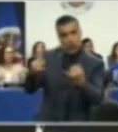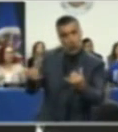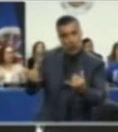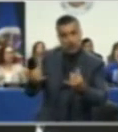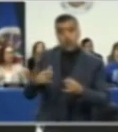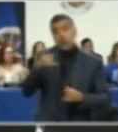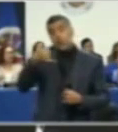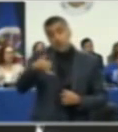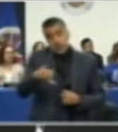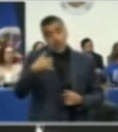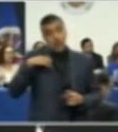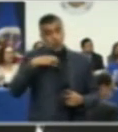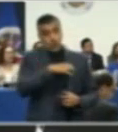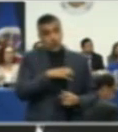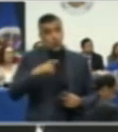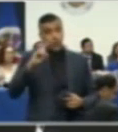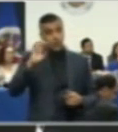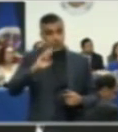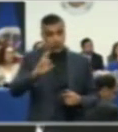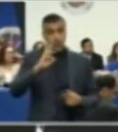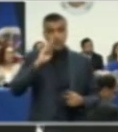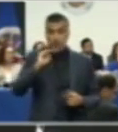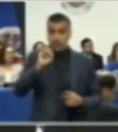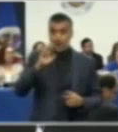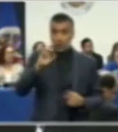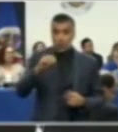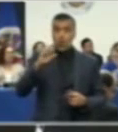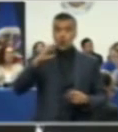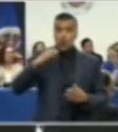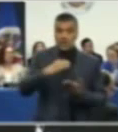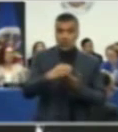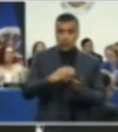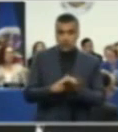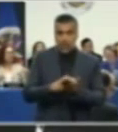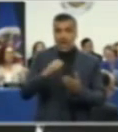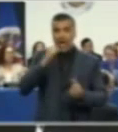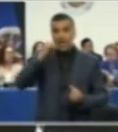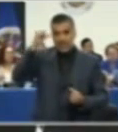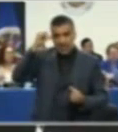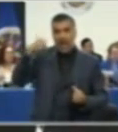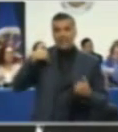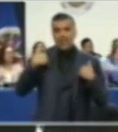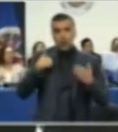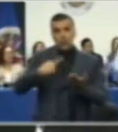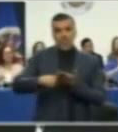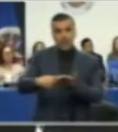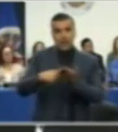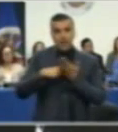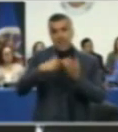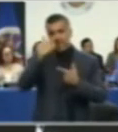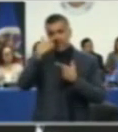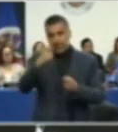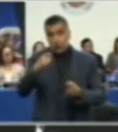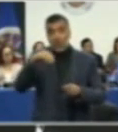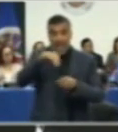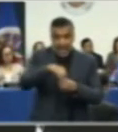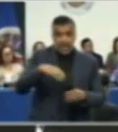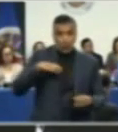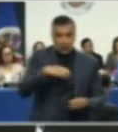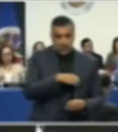hoy, y el Congreso de la República, dentro del marco de su autonomía constitucional, el día de ayer ha llevado a cabo un debate interesante en el Pleno del